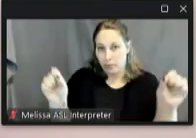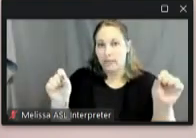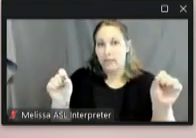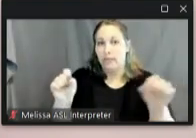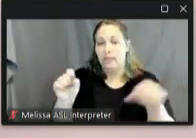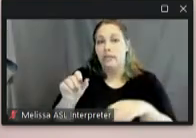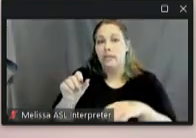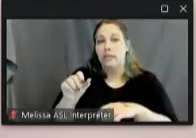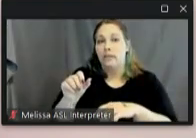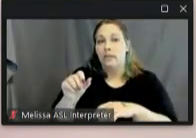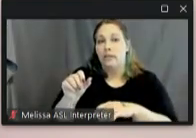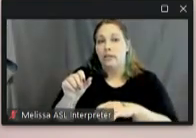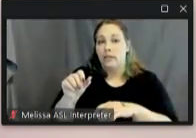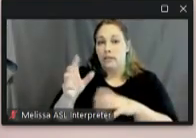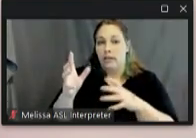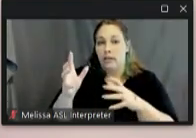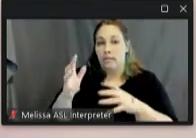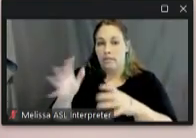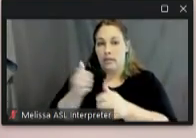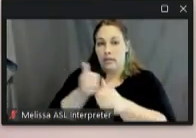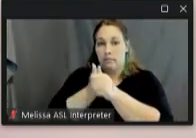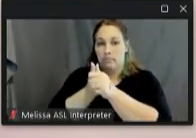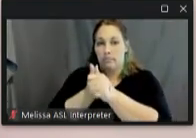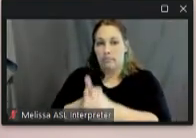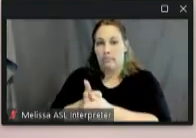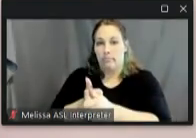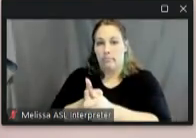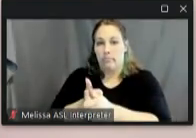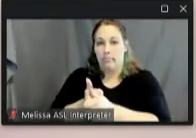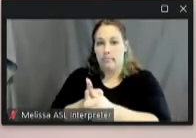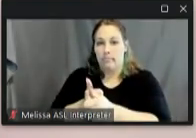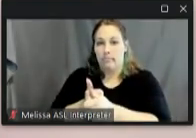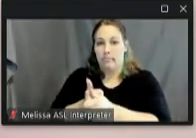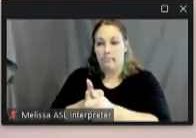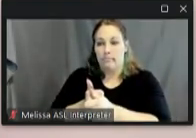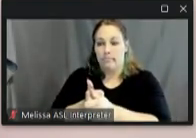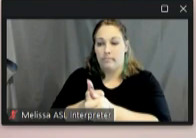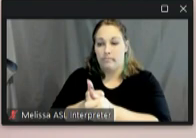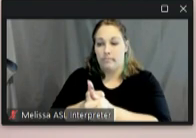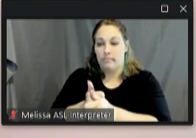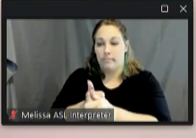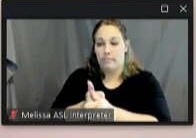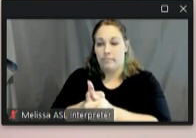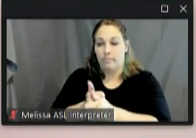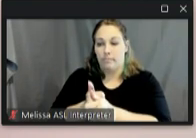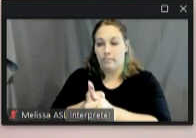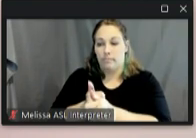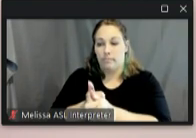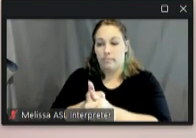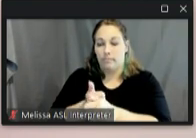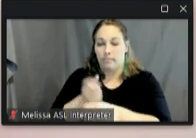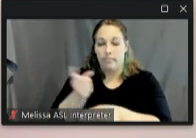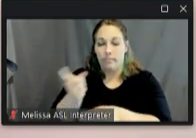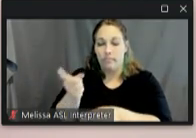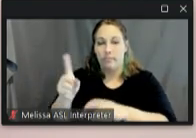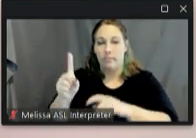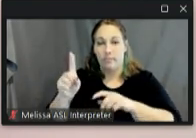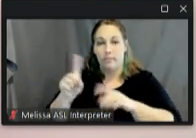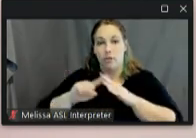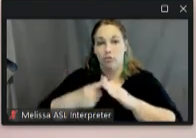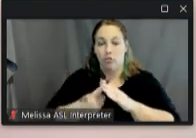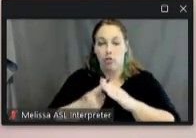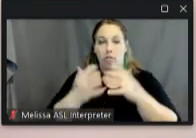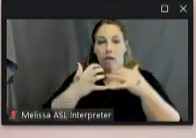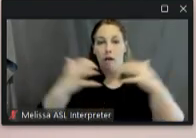múltiples acciones. Entre ellas se destacan la realización de audiencias de género lideradas por la Comisión Legislativa de Presupuesto y de Género